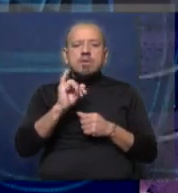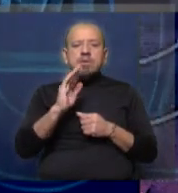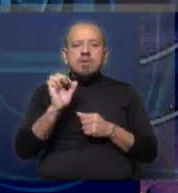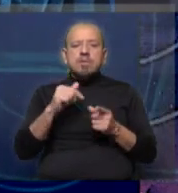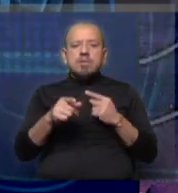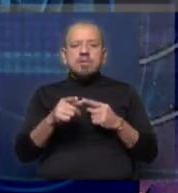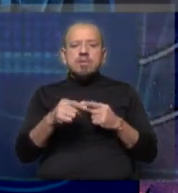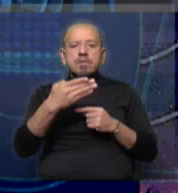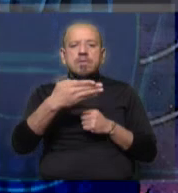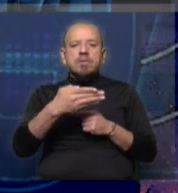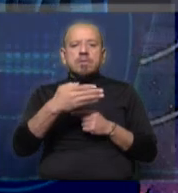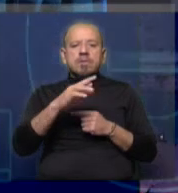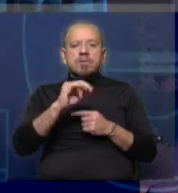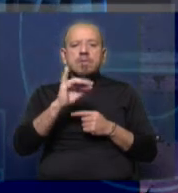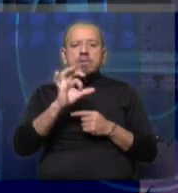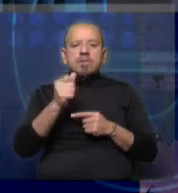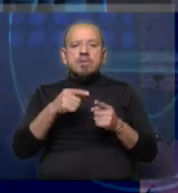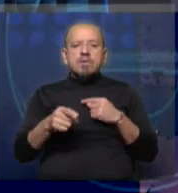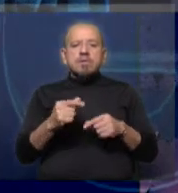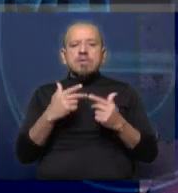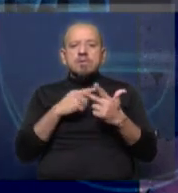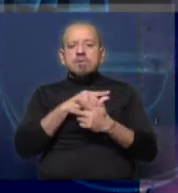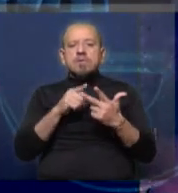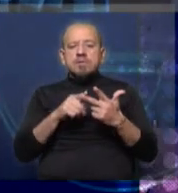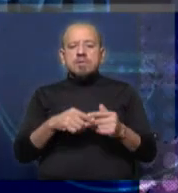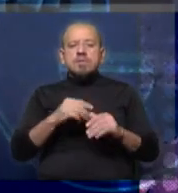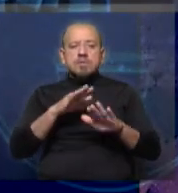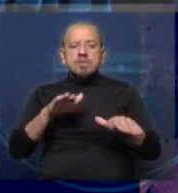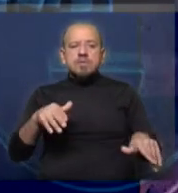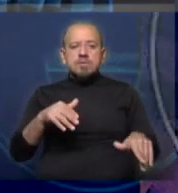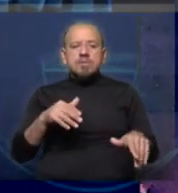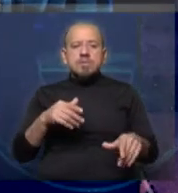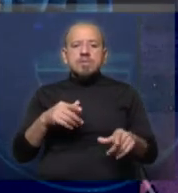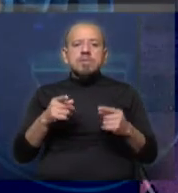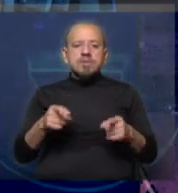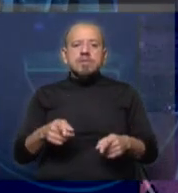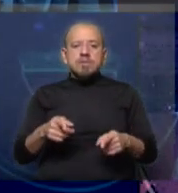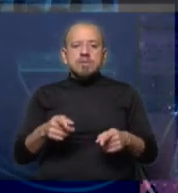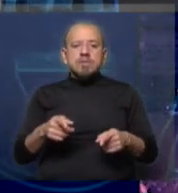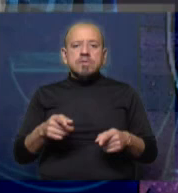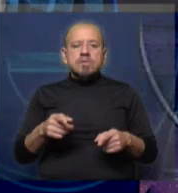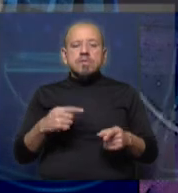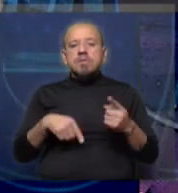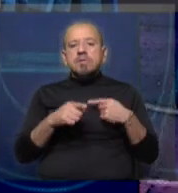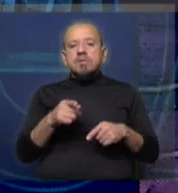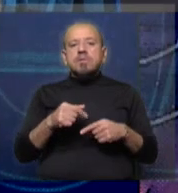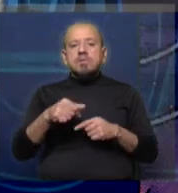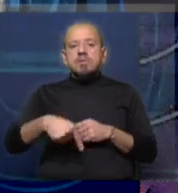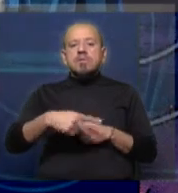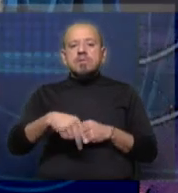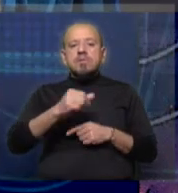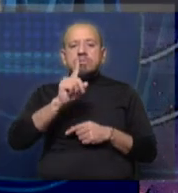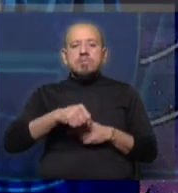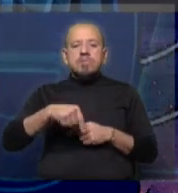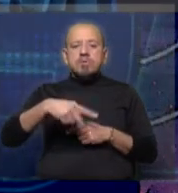sido lo de brisa González O sea que tres casos de niños que terminaron con el mismo destino ese mismo año y en noviembre el primero de noviembre